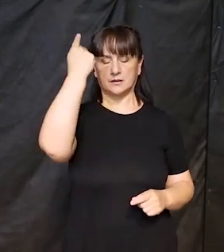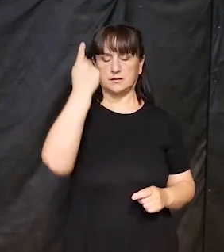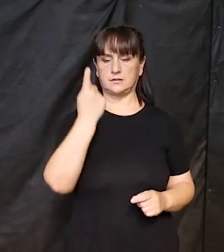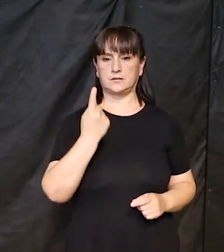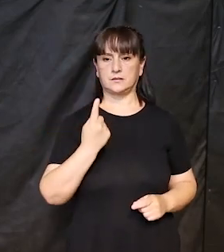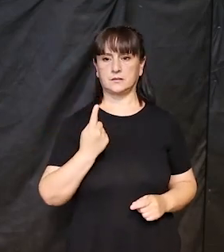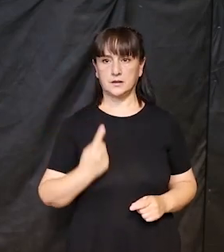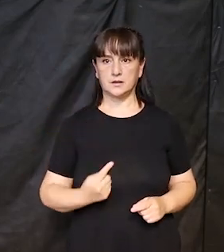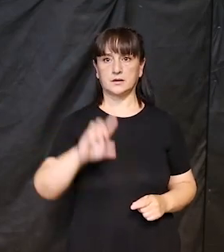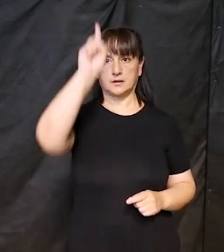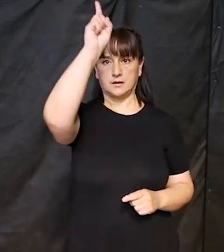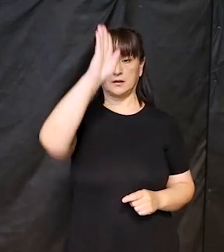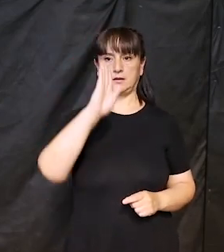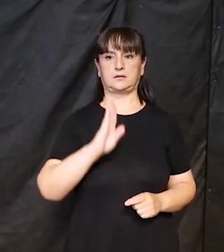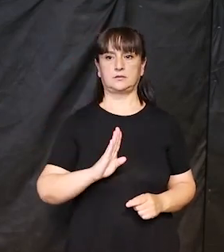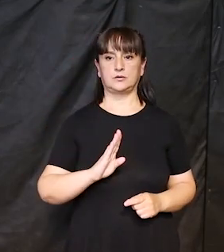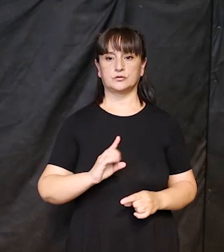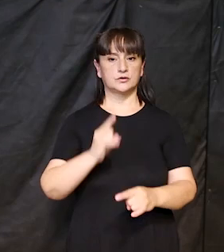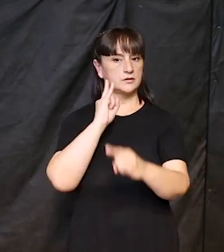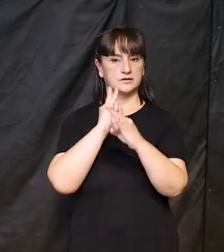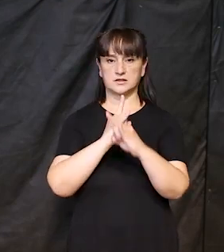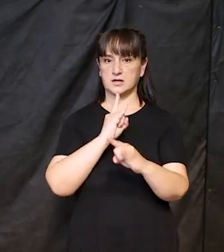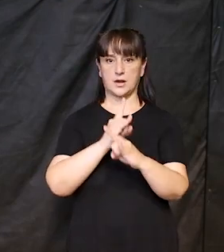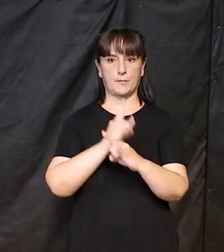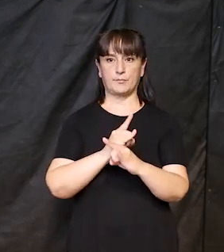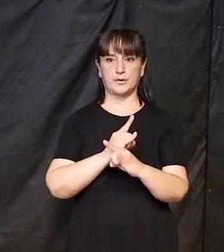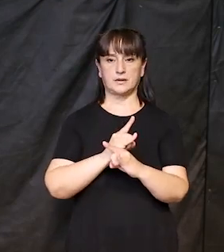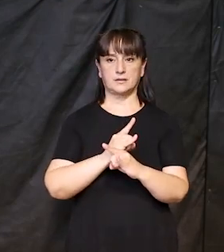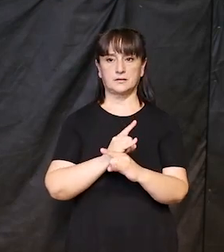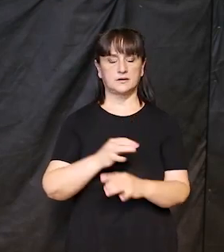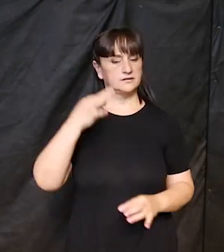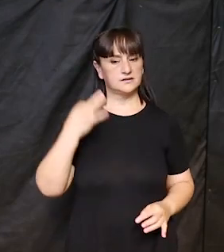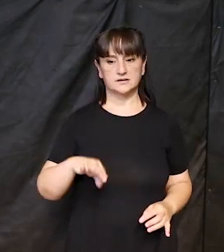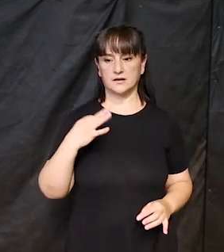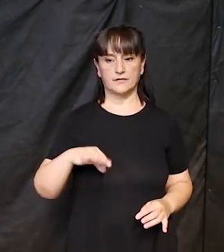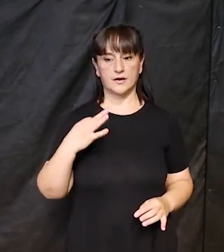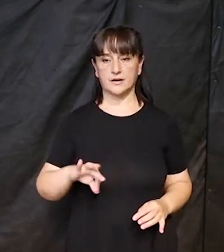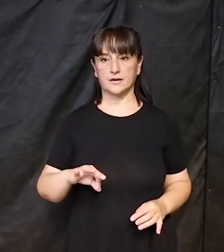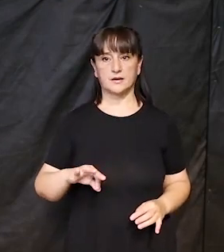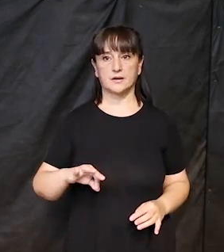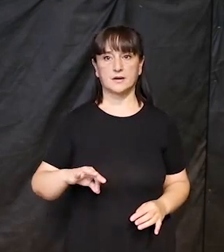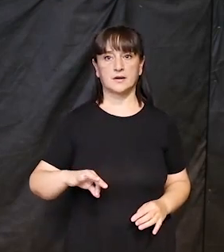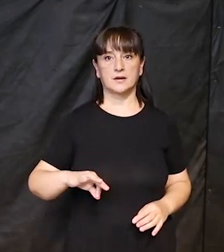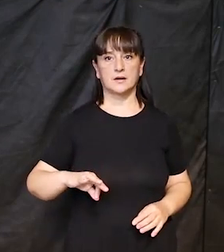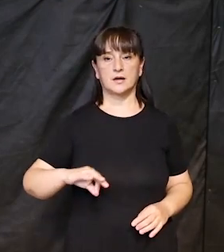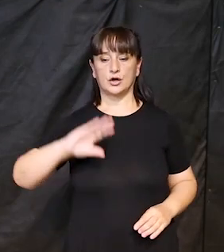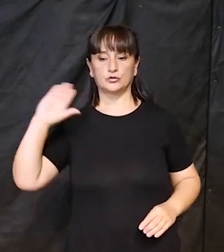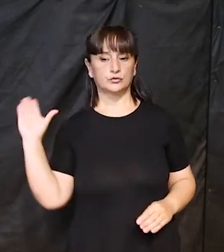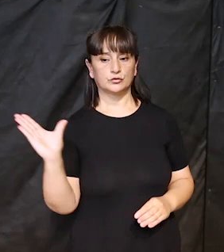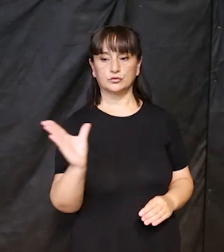a dios un primer pensamiento a tomar en cuenta es saber que para dios somos muy